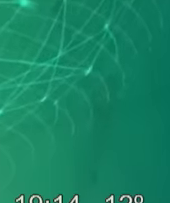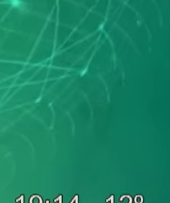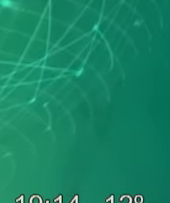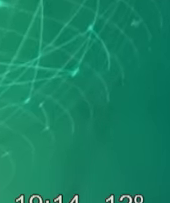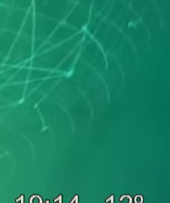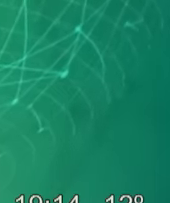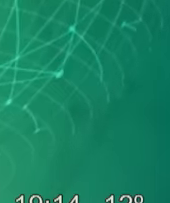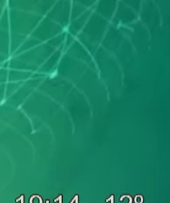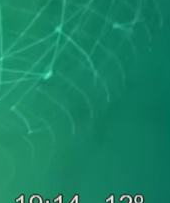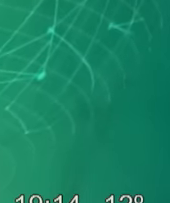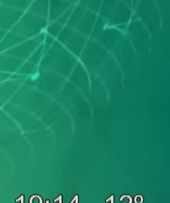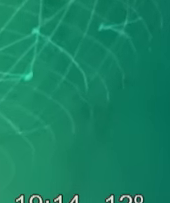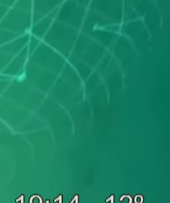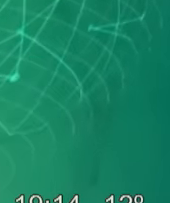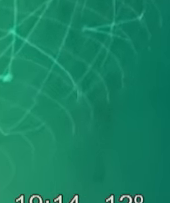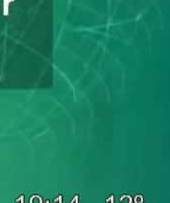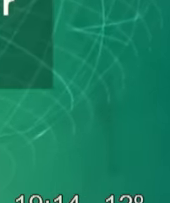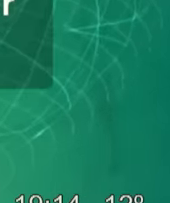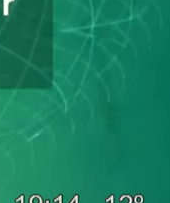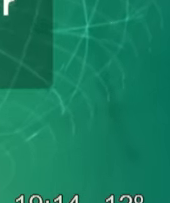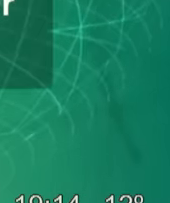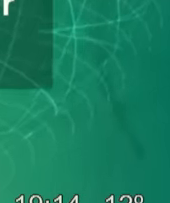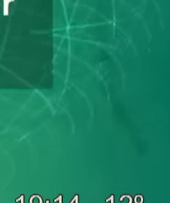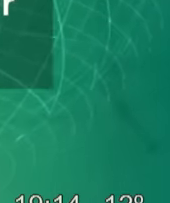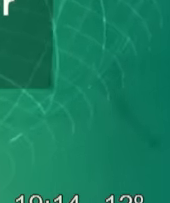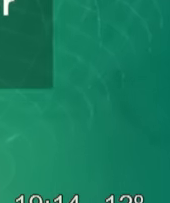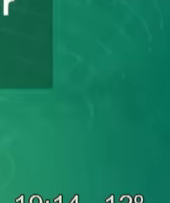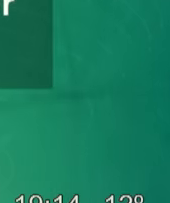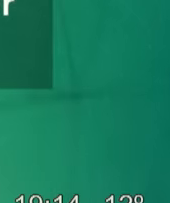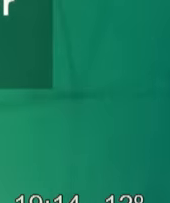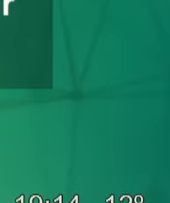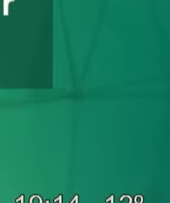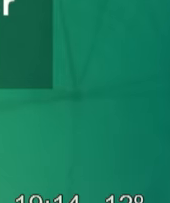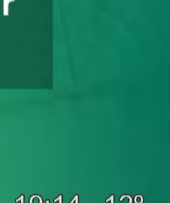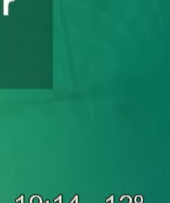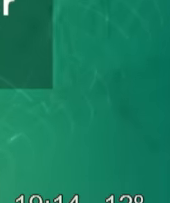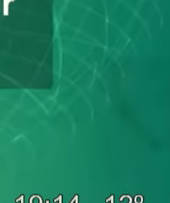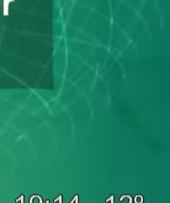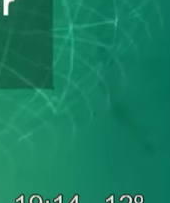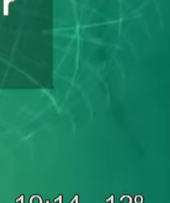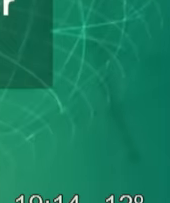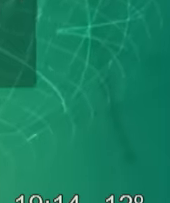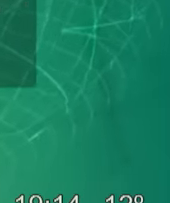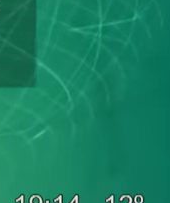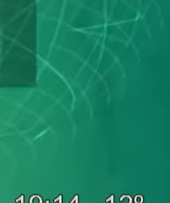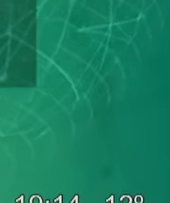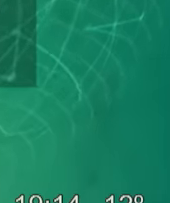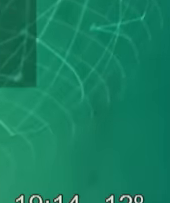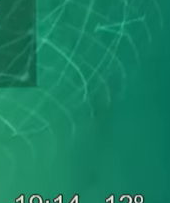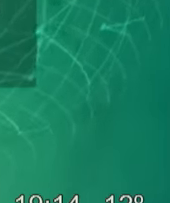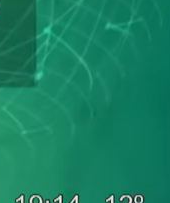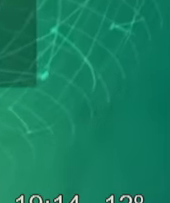bueno, te pidió 2 veces, bueno, no sé, que busque la vuelta, que te lo pida por tercera y con una salida, ¿viste? Que te